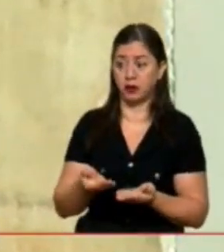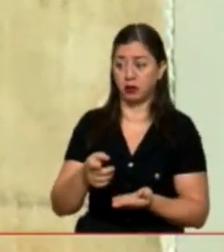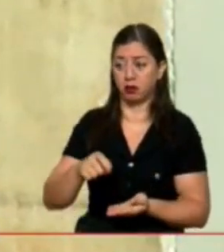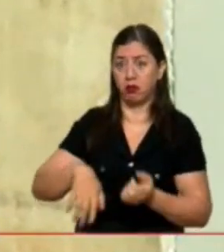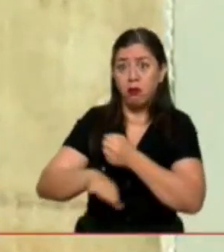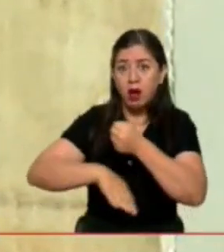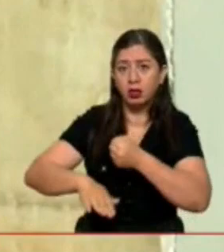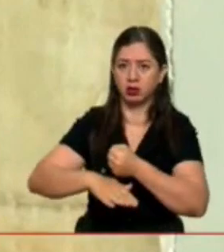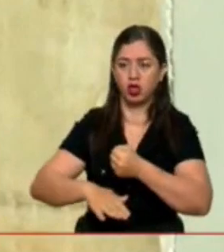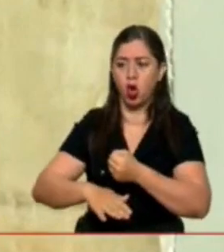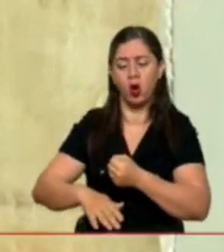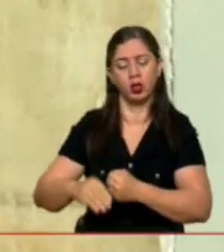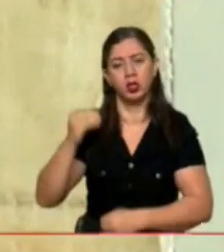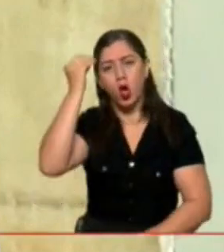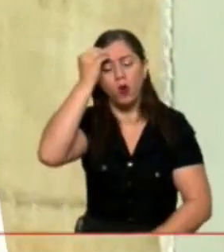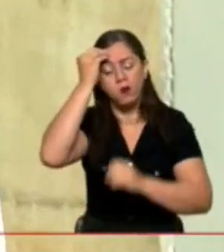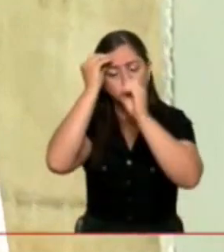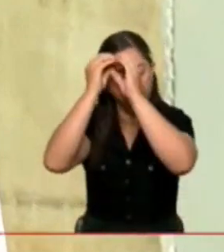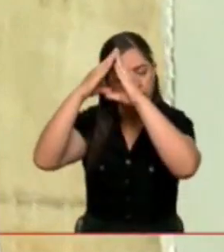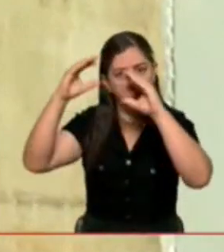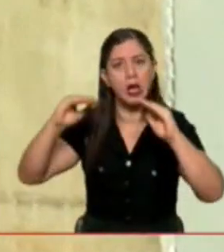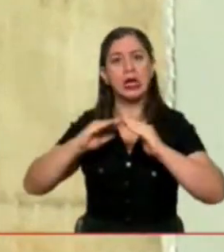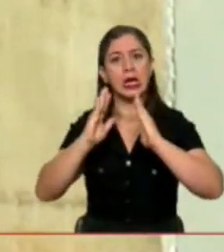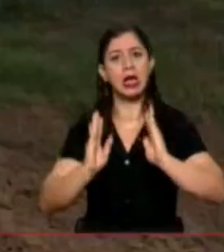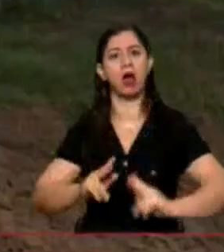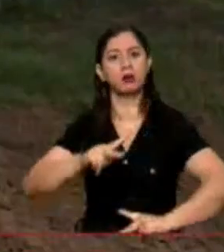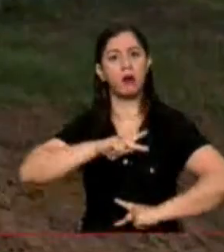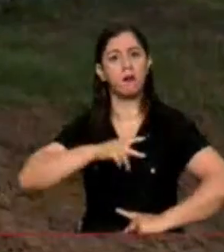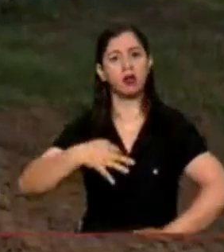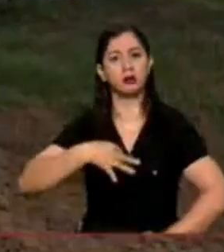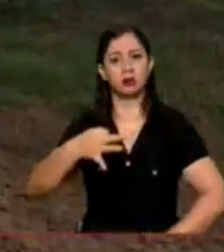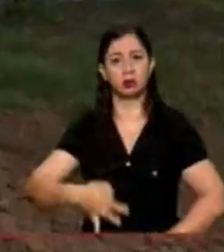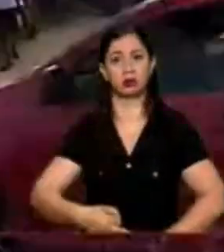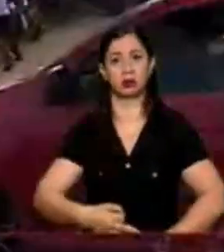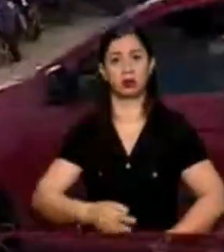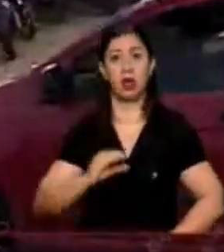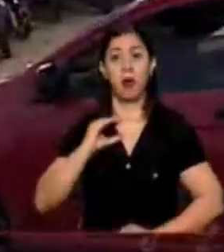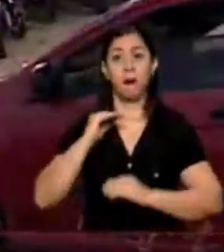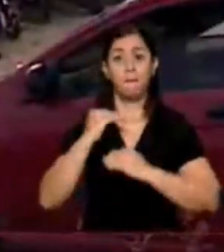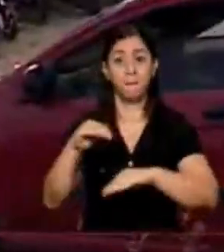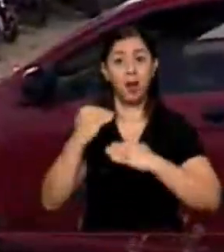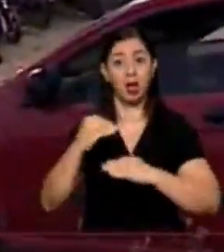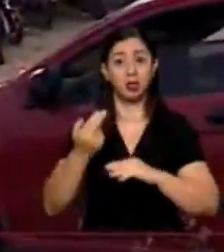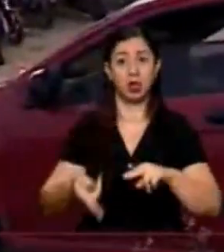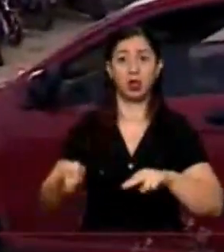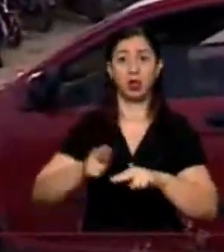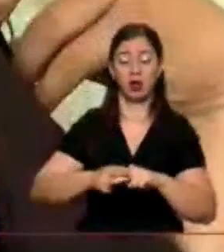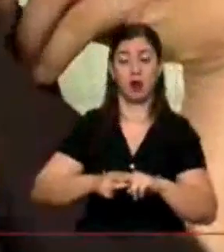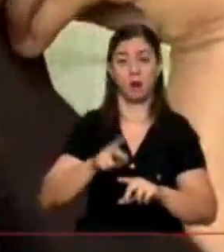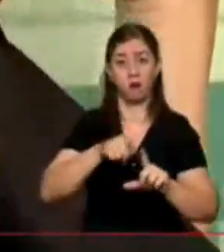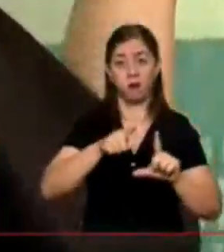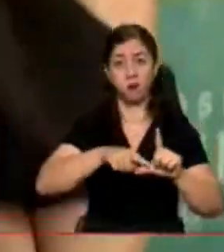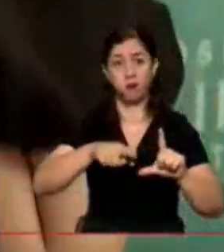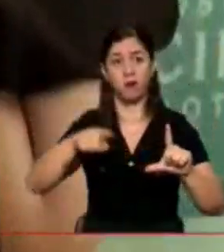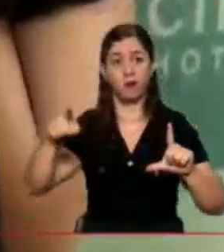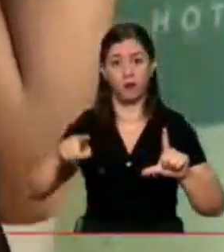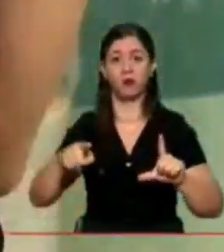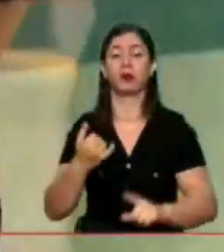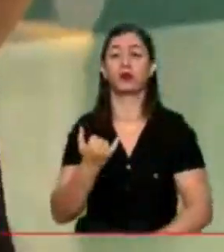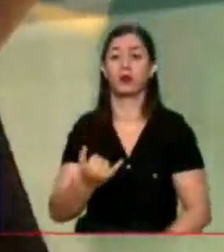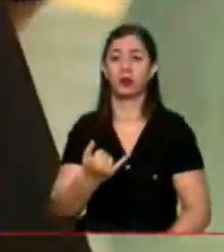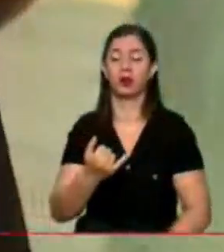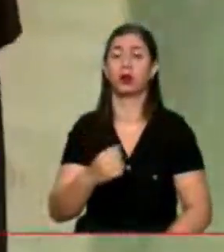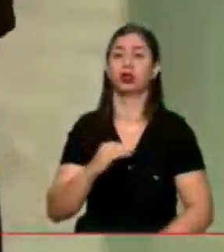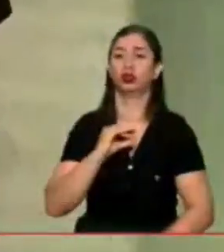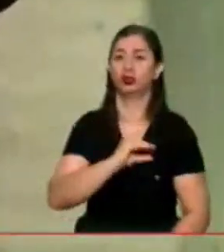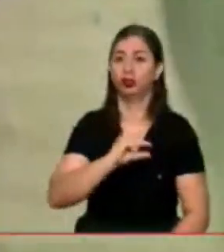básicas para poder haber soñado con ese sueño de tener una vivienda digna. El aumento del salario mínimo, la inflación y la coyuntura frente a la suficiencia